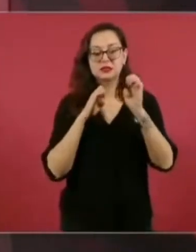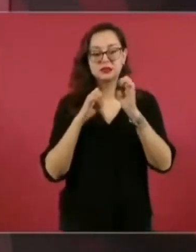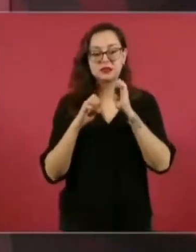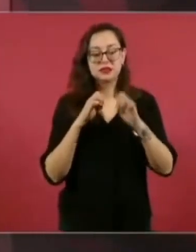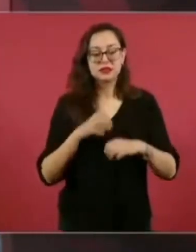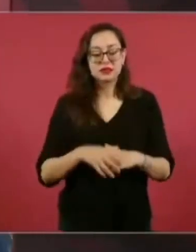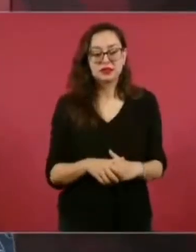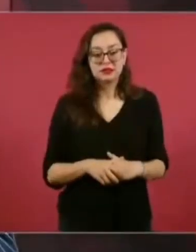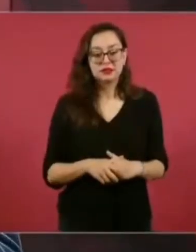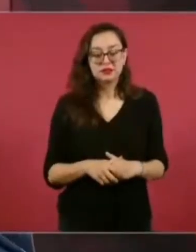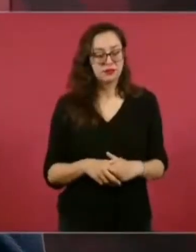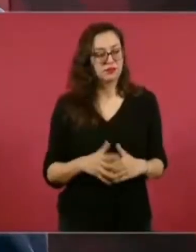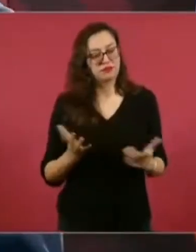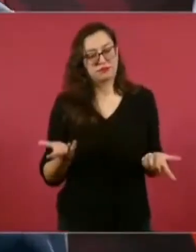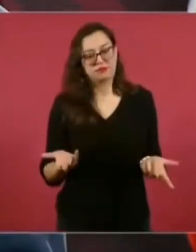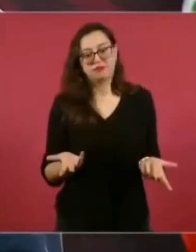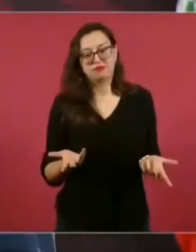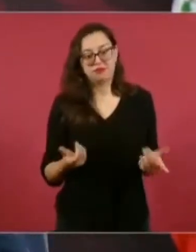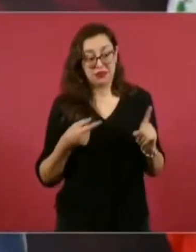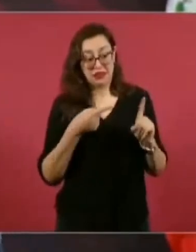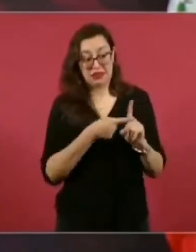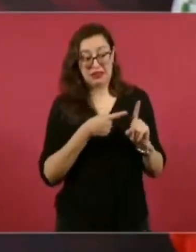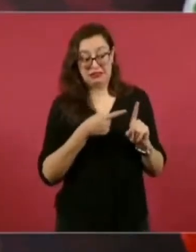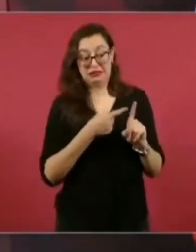pues era